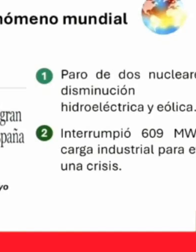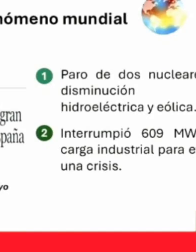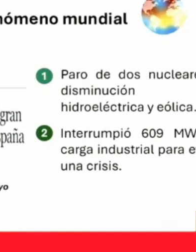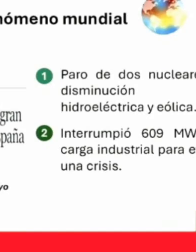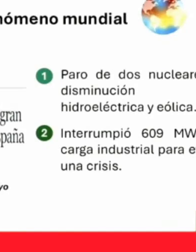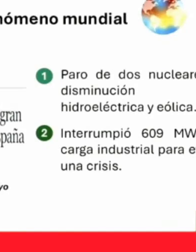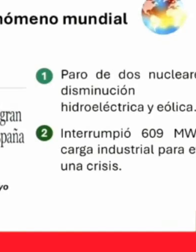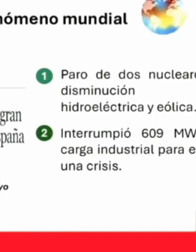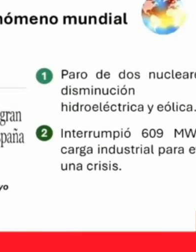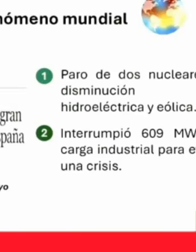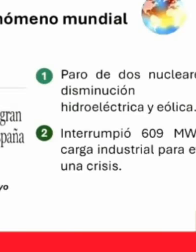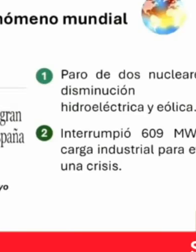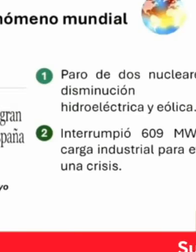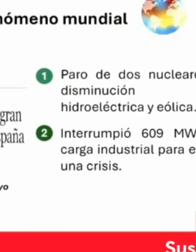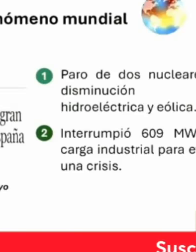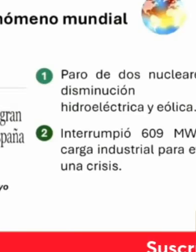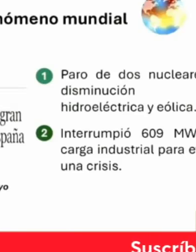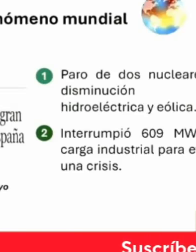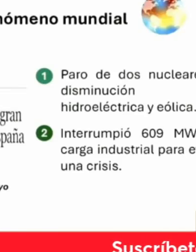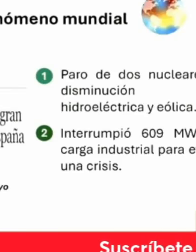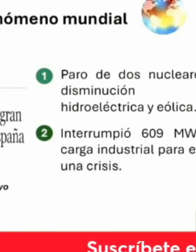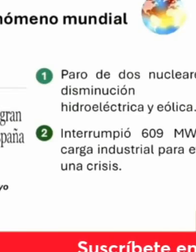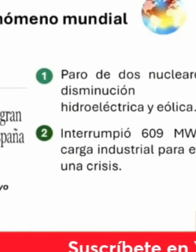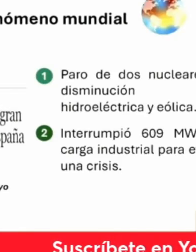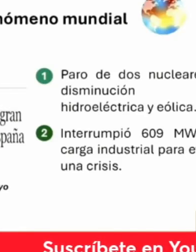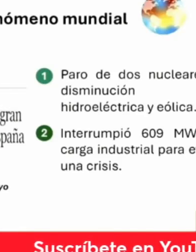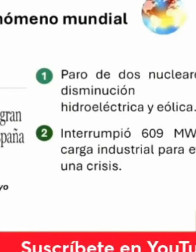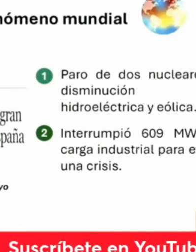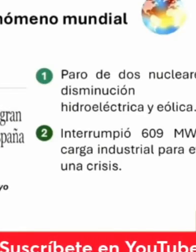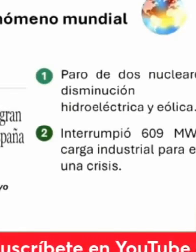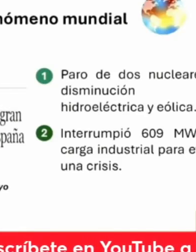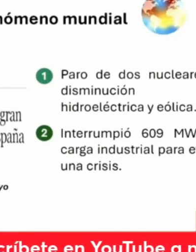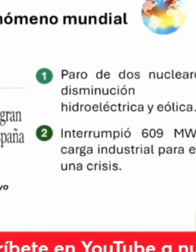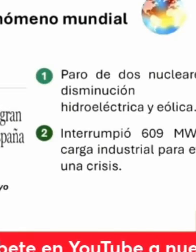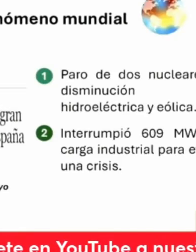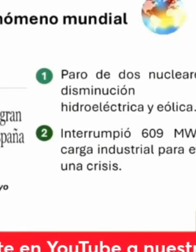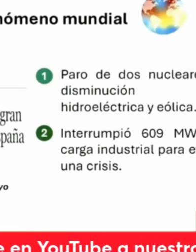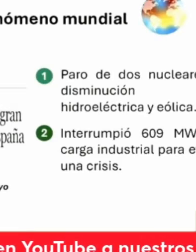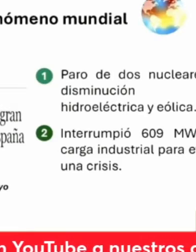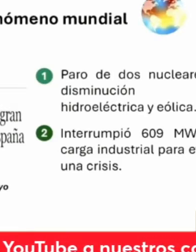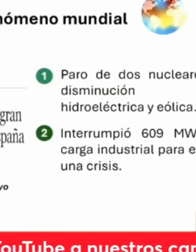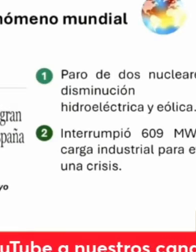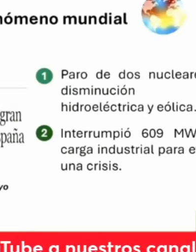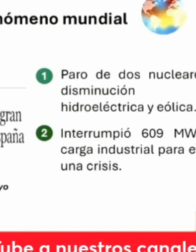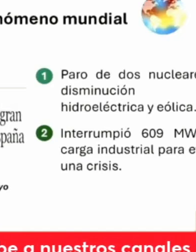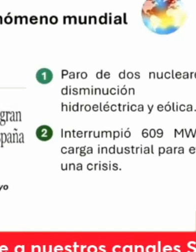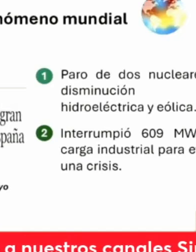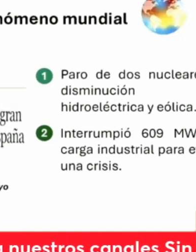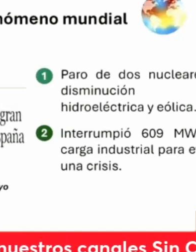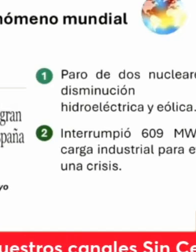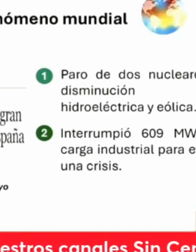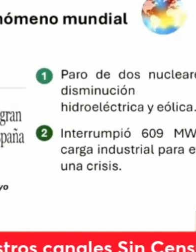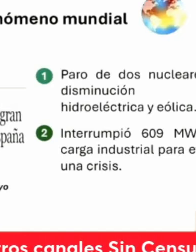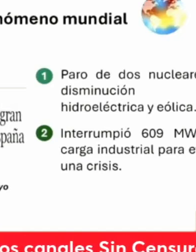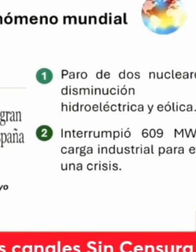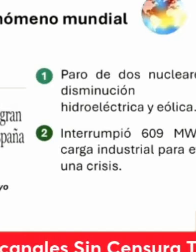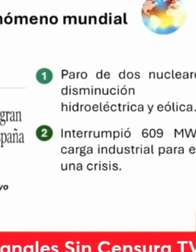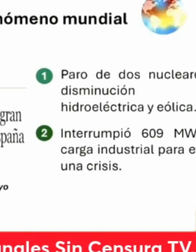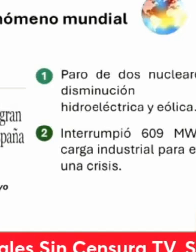creo que 3 días, y no nacional, sino localizados